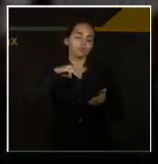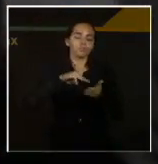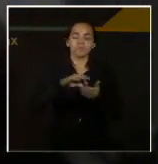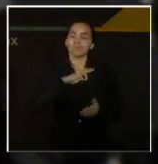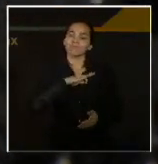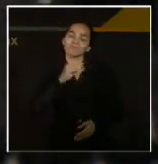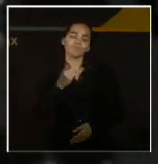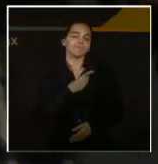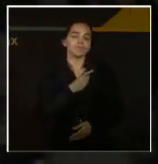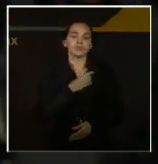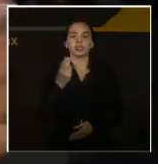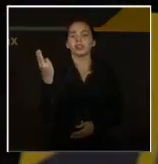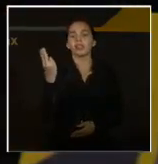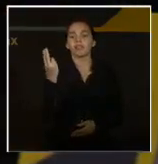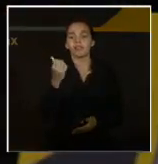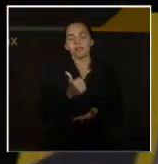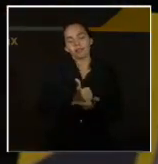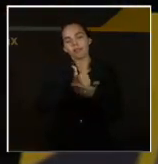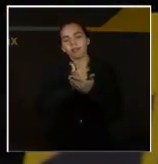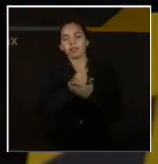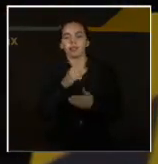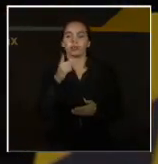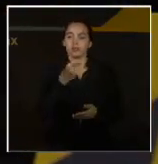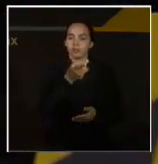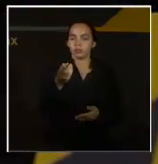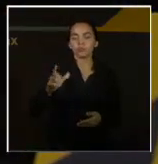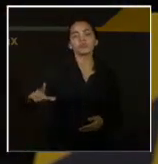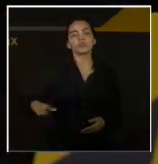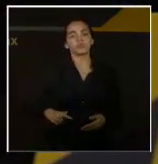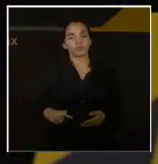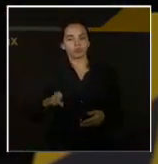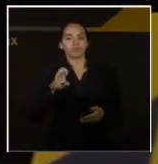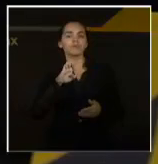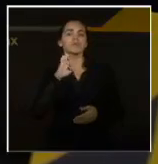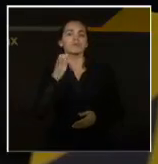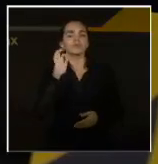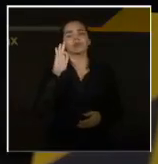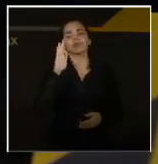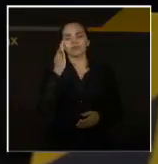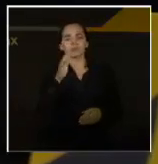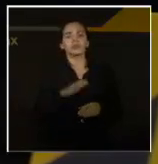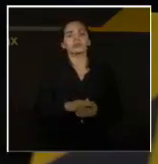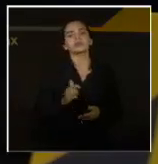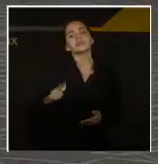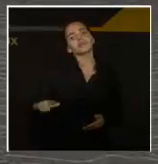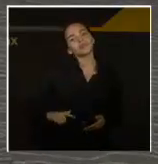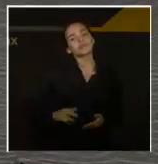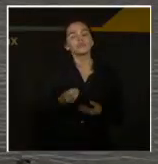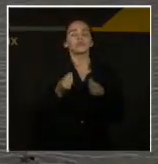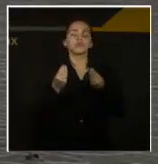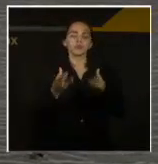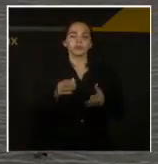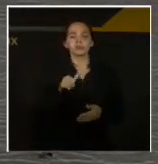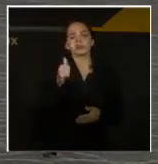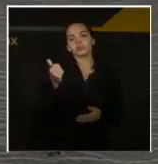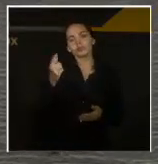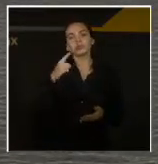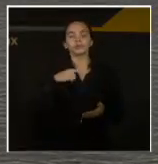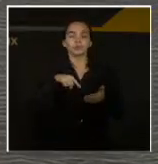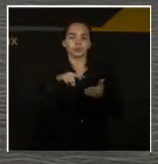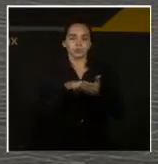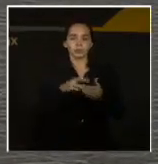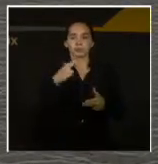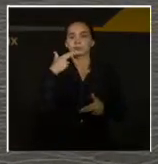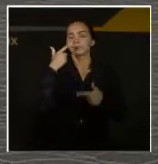hacerlo por sí mismo. Necesita el apoyo decidido del gobierno estatal y en mi gobierno lo vamos a lograr. Por otro lado, también tenemos que